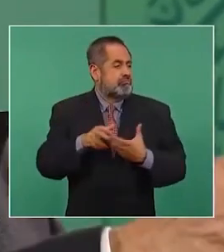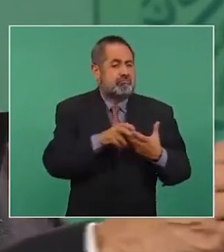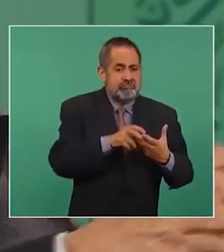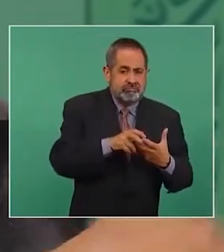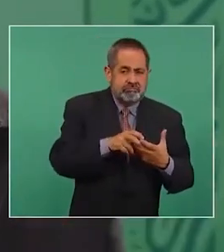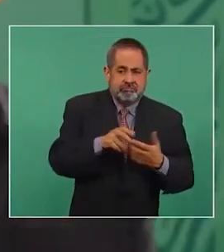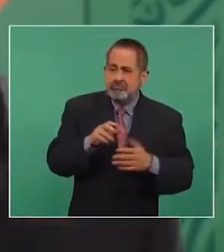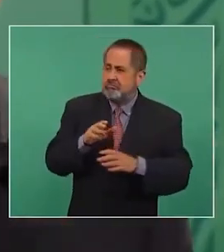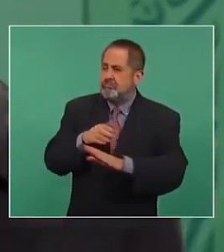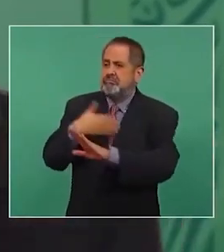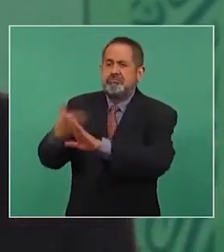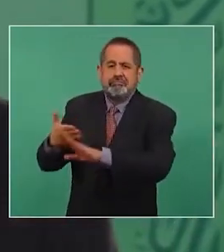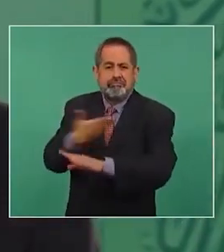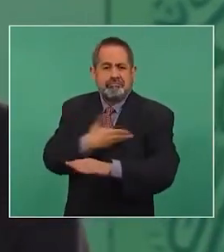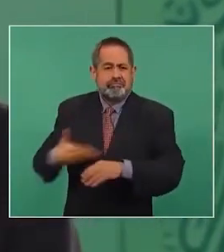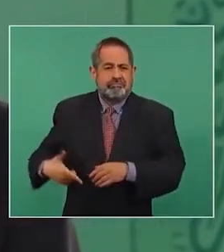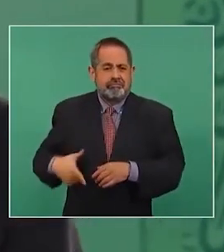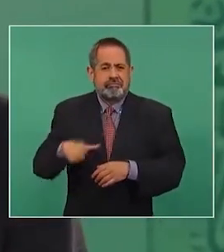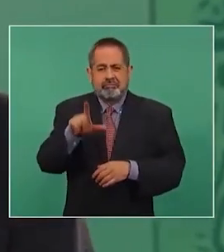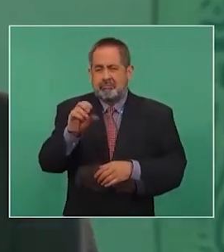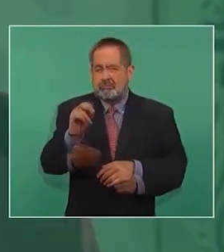al presidente López Mateos.